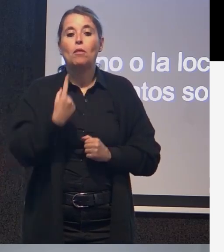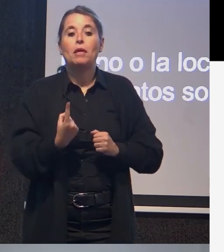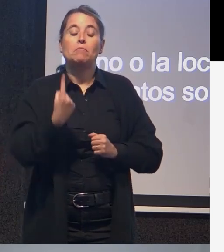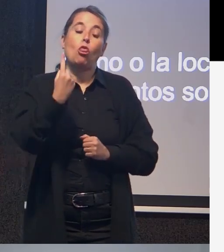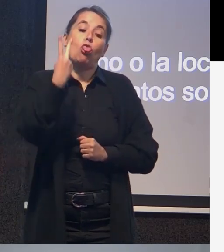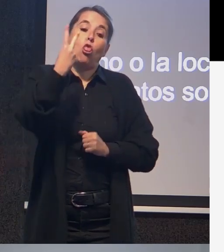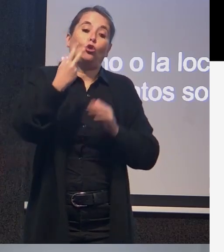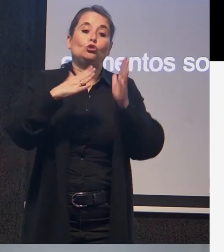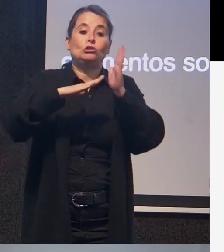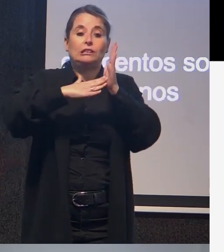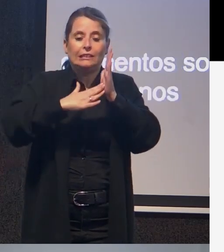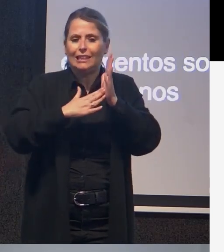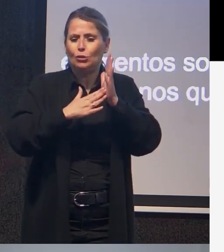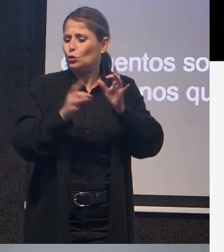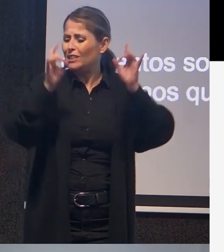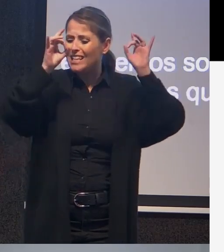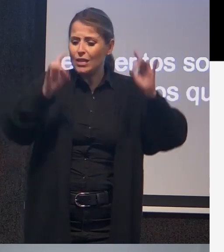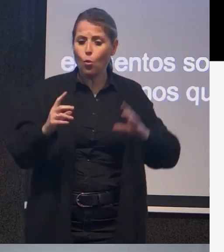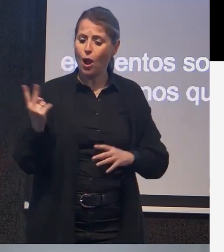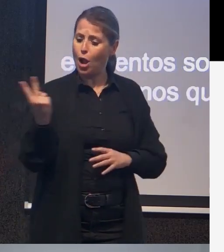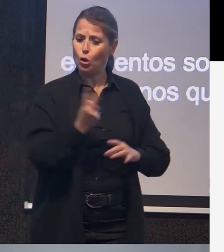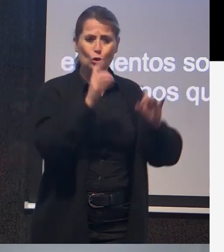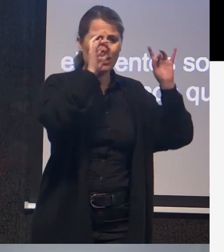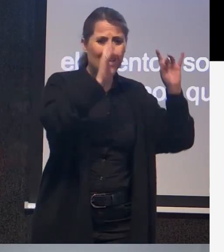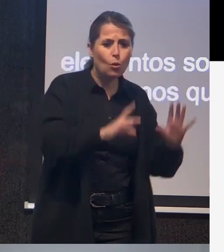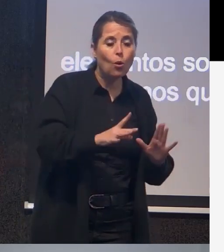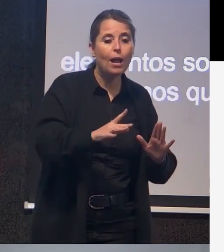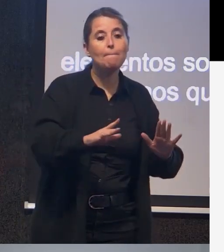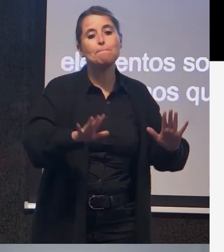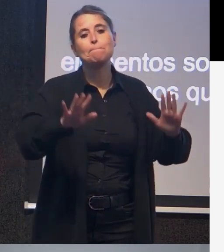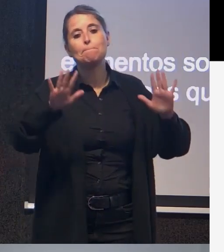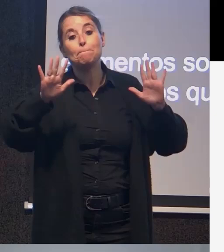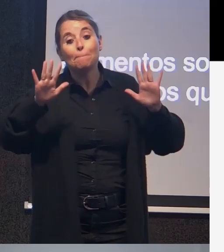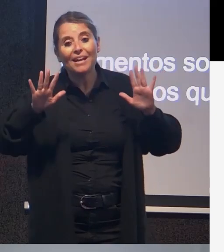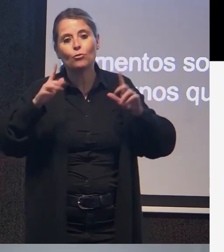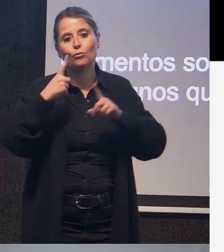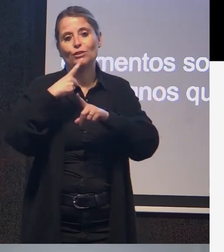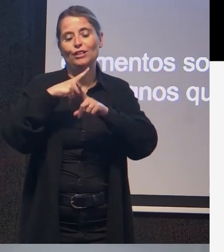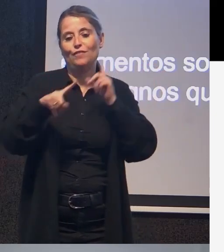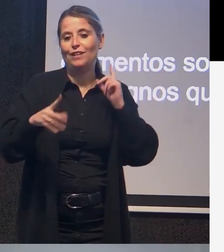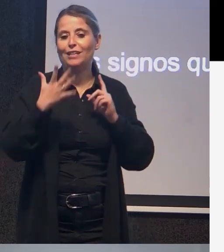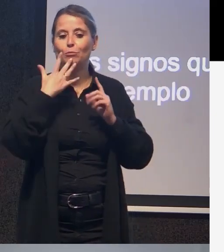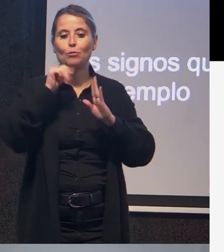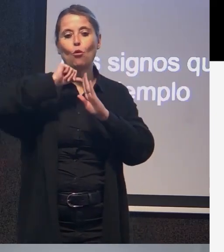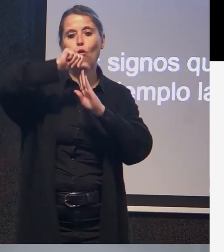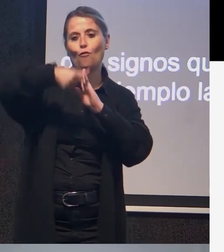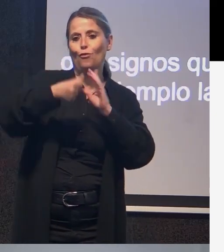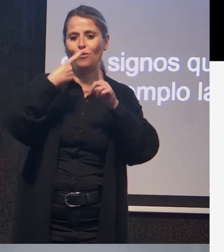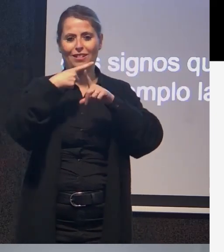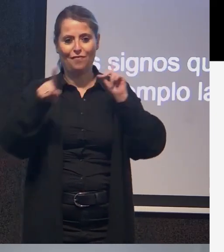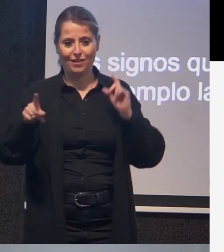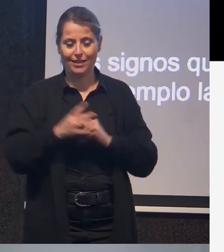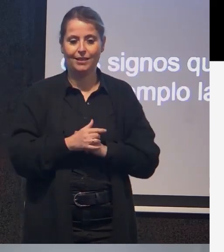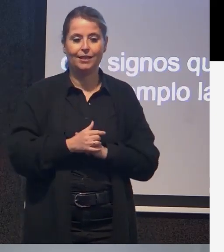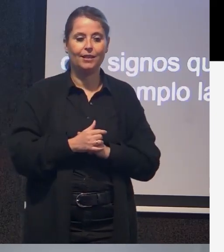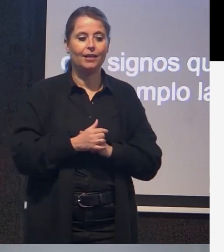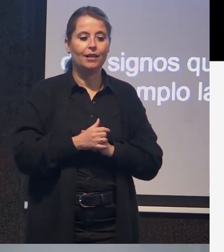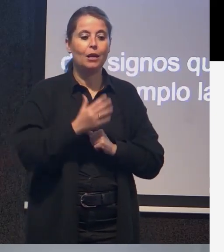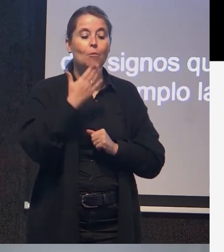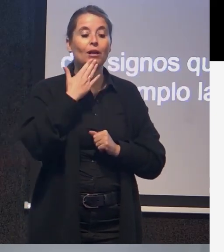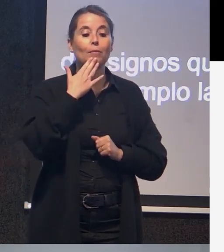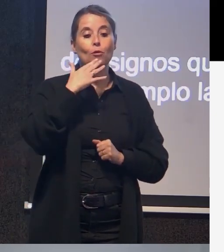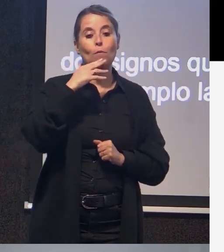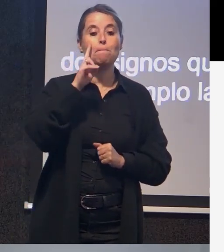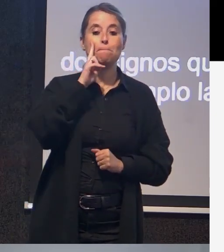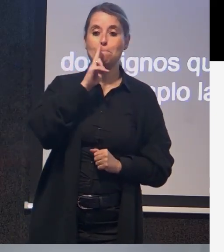dos signos que son idénticos en todos los aspectos, menos en, por ejemplo, la configuración. El signo